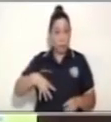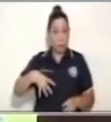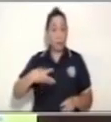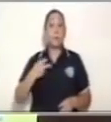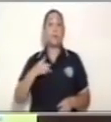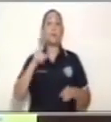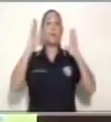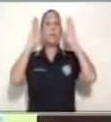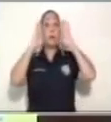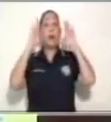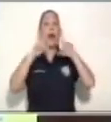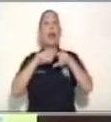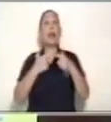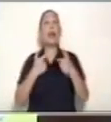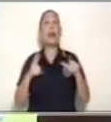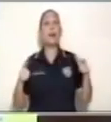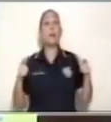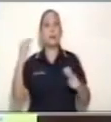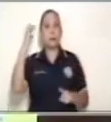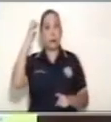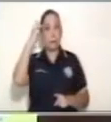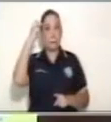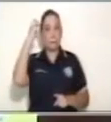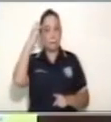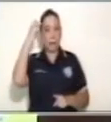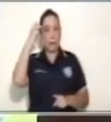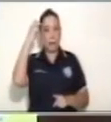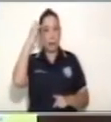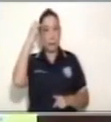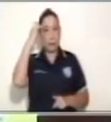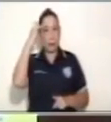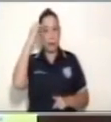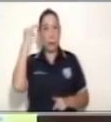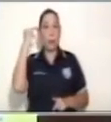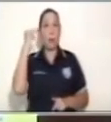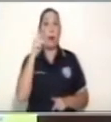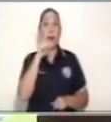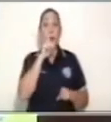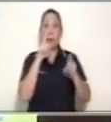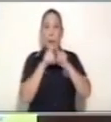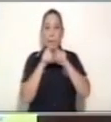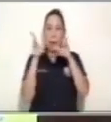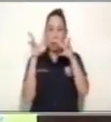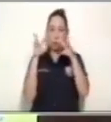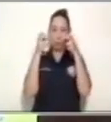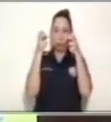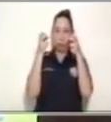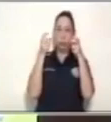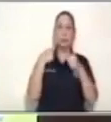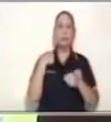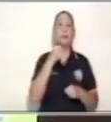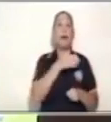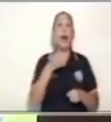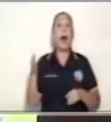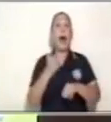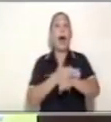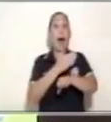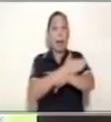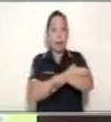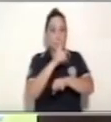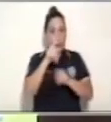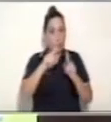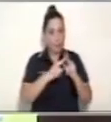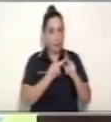las destrezas lingüísticas de pensamiento y la retentiva. Antes de iniciar, te recuerdo